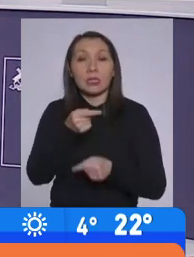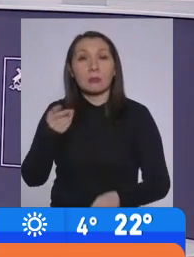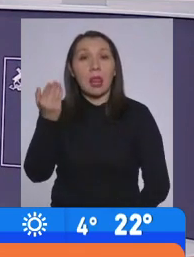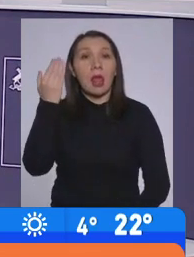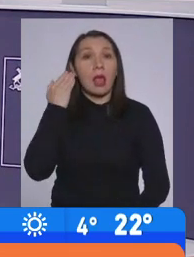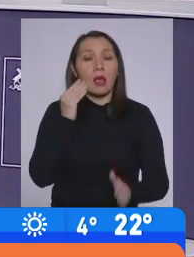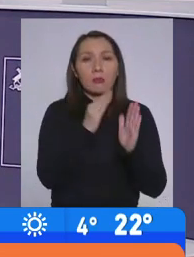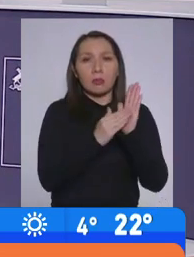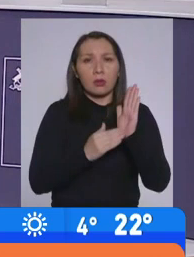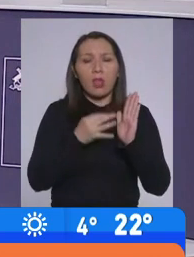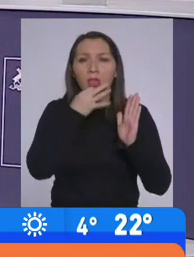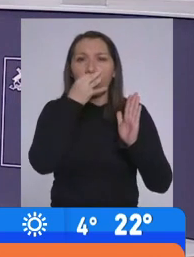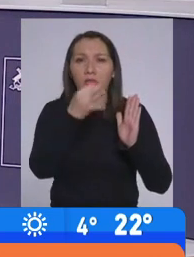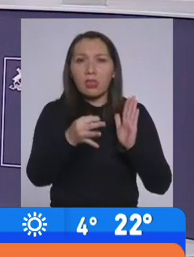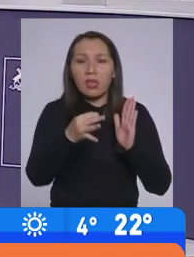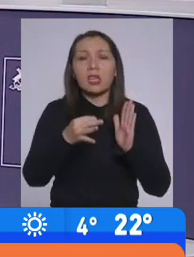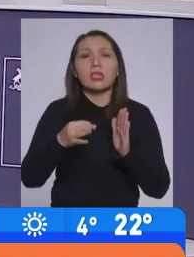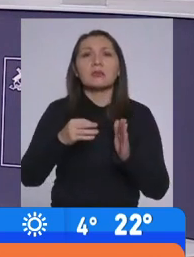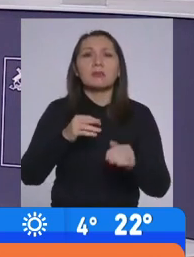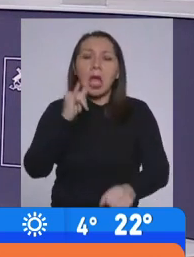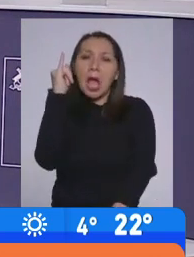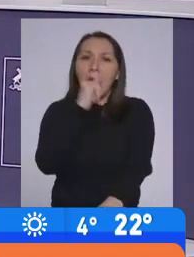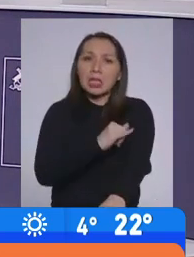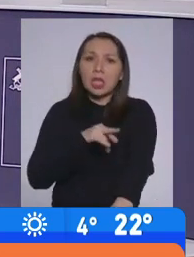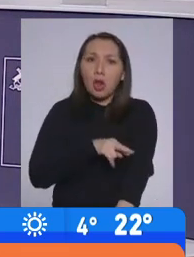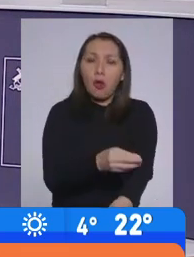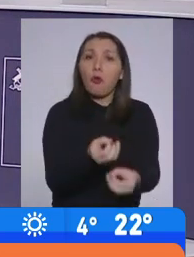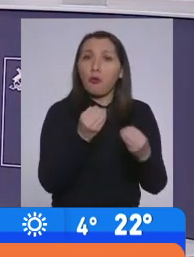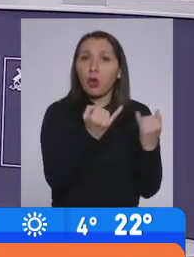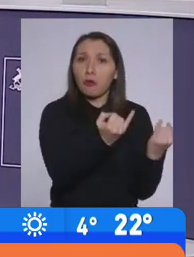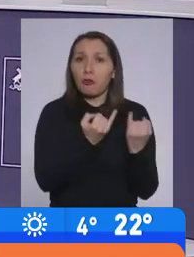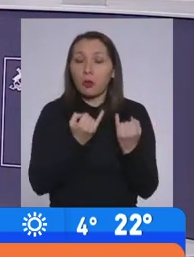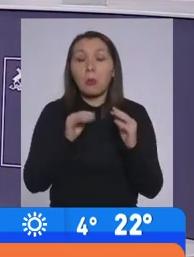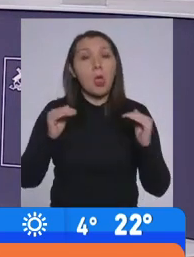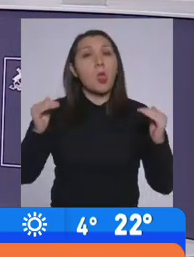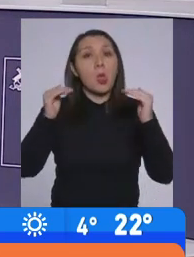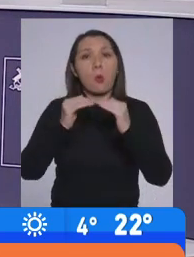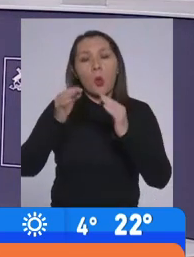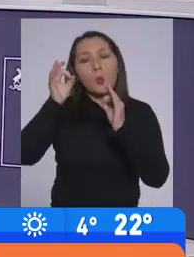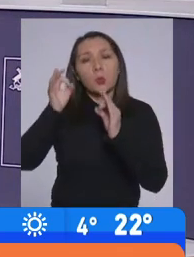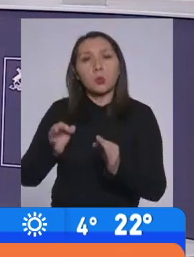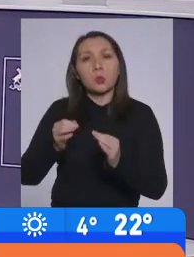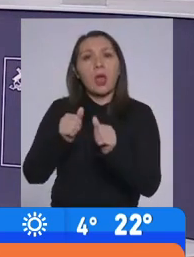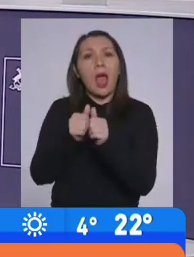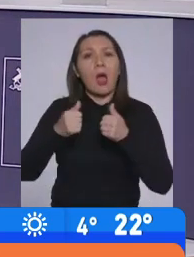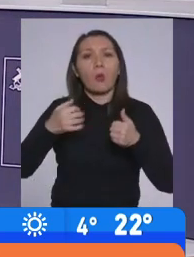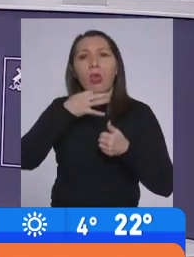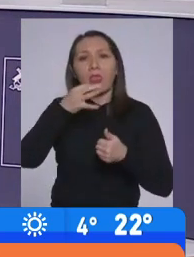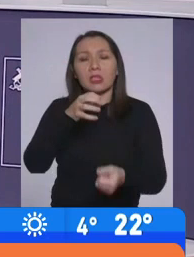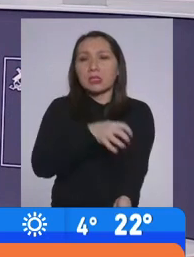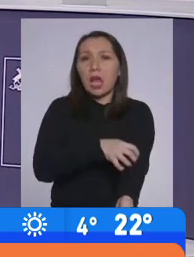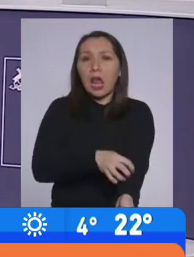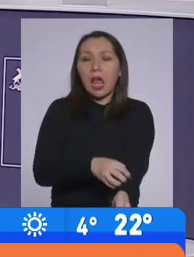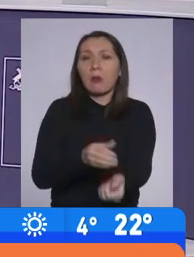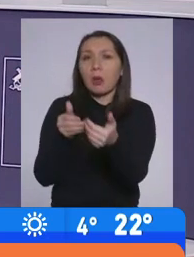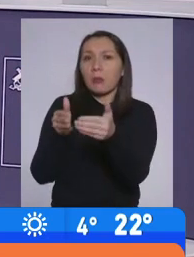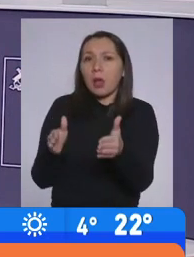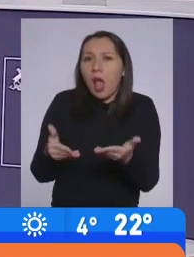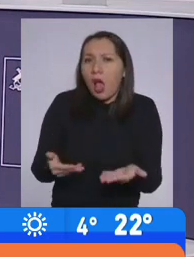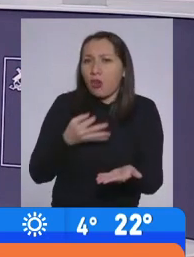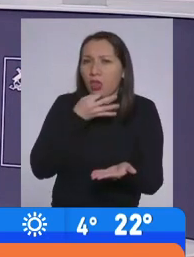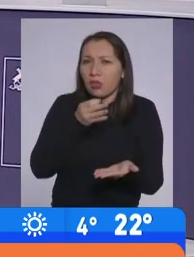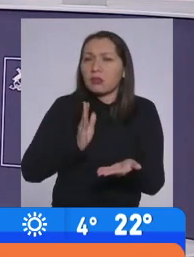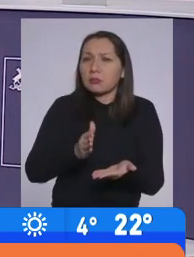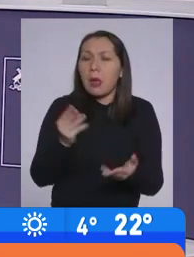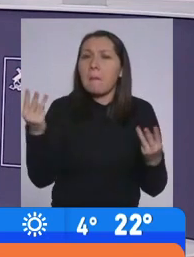el texto mostraba que aysén y los ríos tenían buenos indicadores y coincidió con la decisión de la autoridad sobre las regiones ahora se plantea